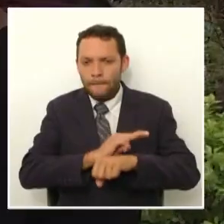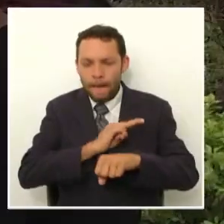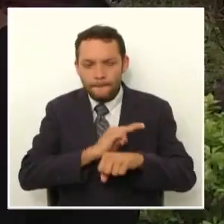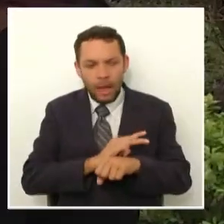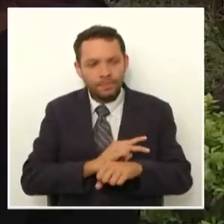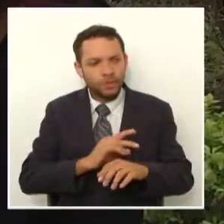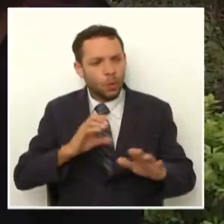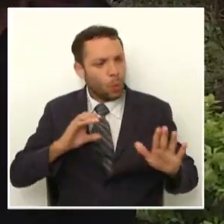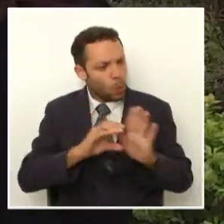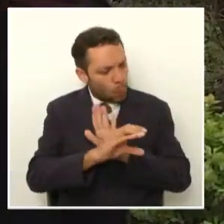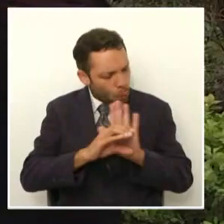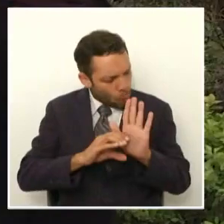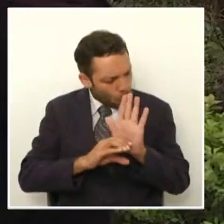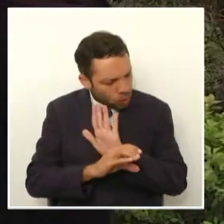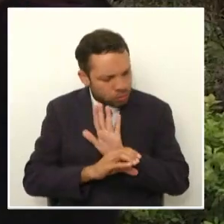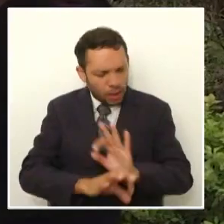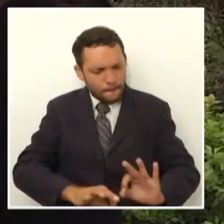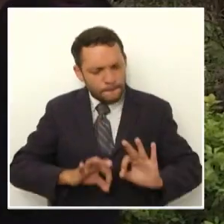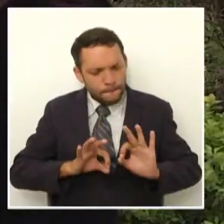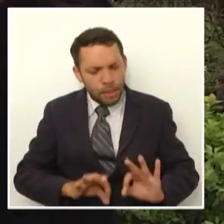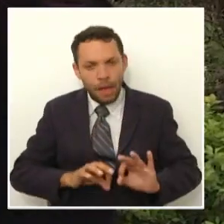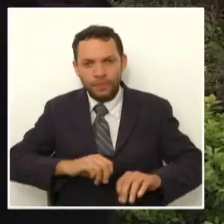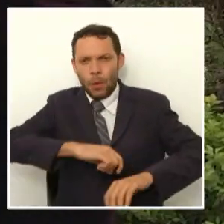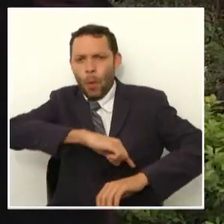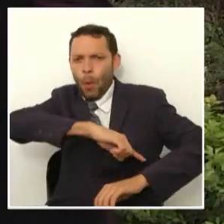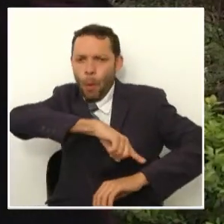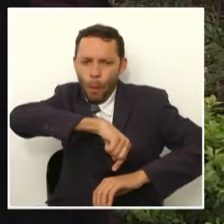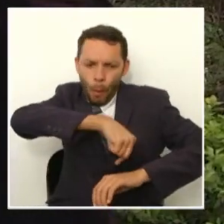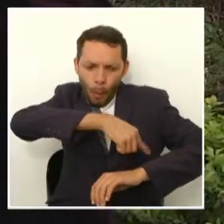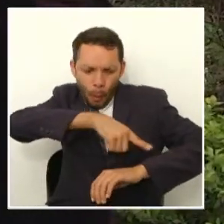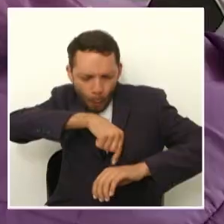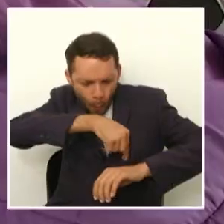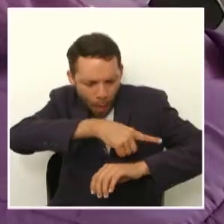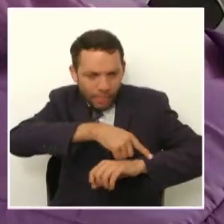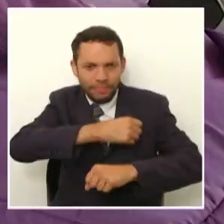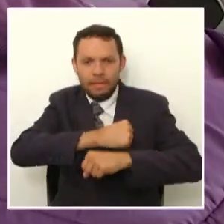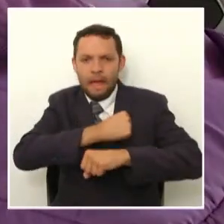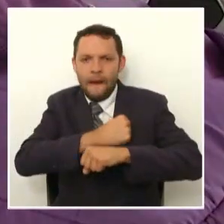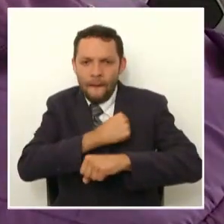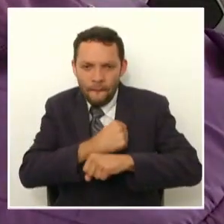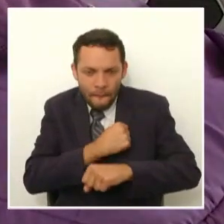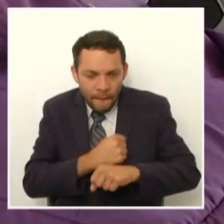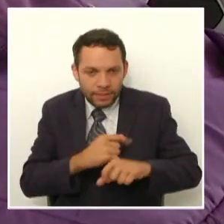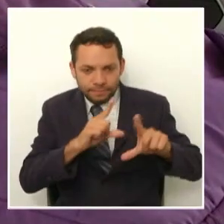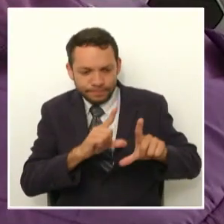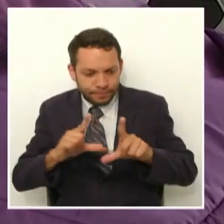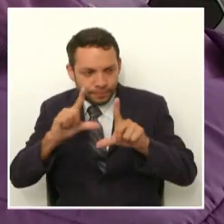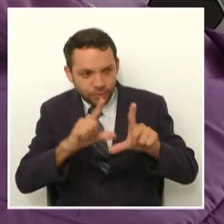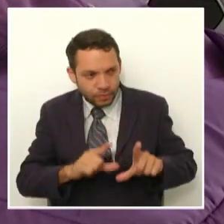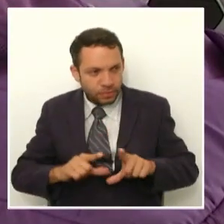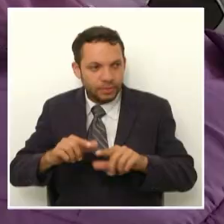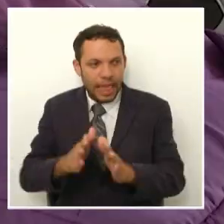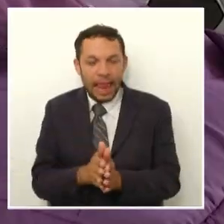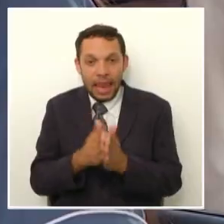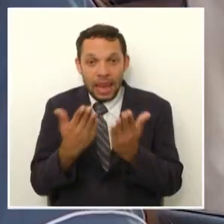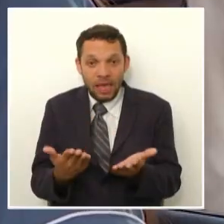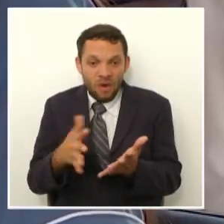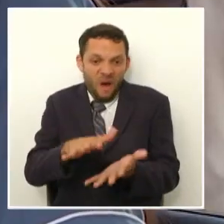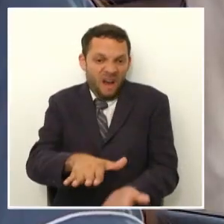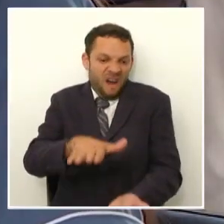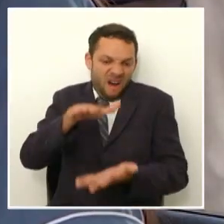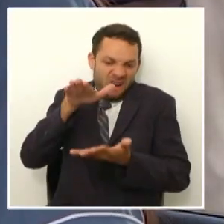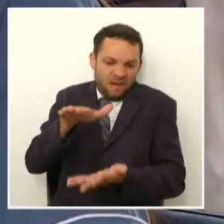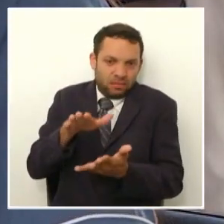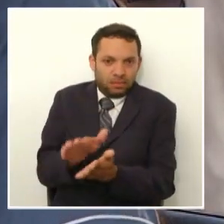con nosotros, porque los turnos eran turnos, y los exámenes eran exámenes, y los libros eran libros.